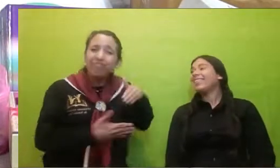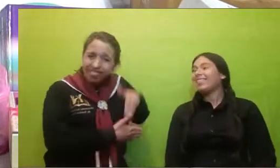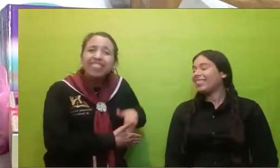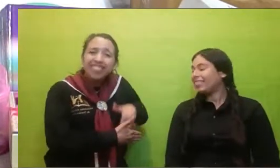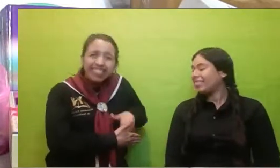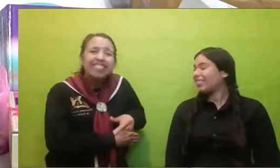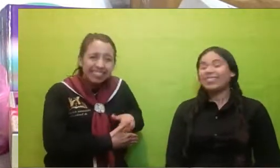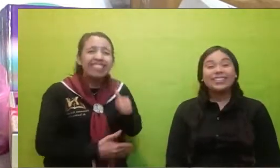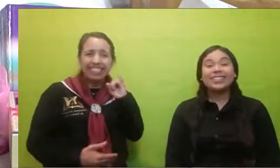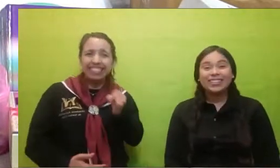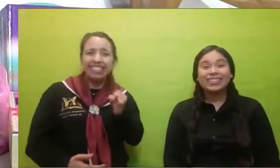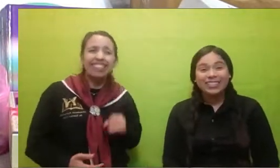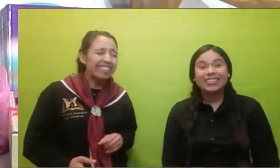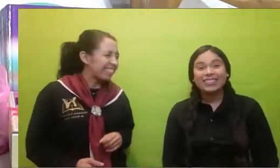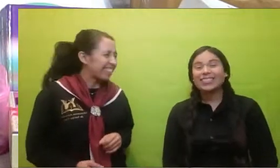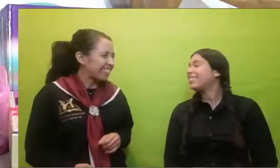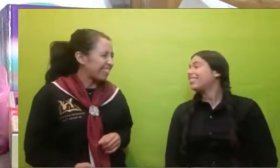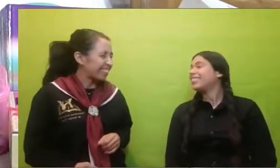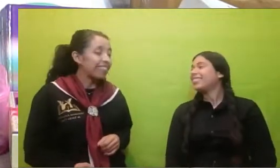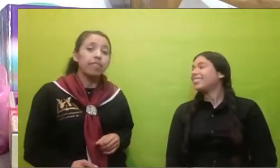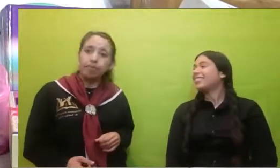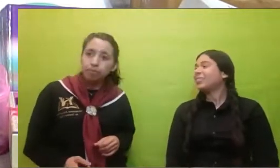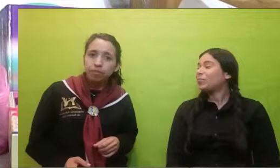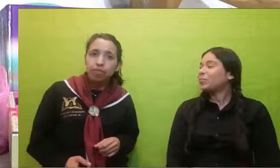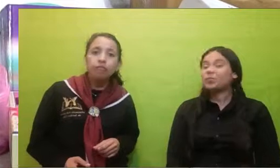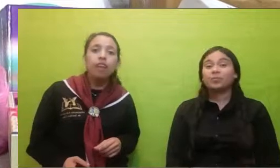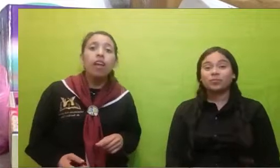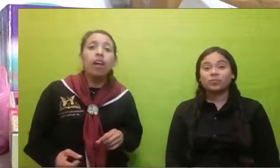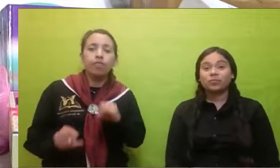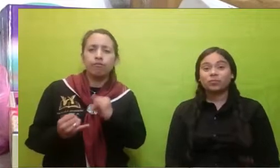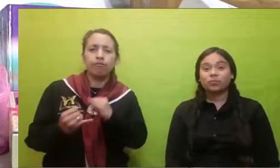el corazón. Aquí, y en el bolsillo.